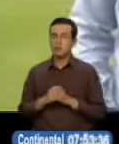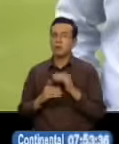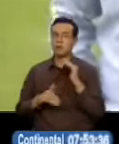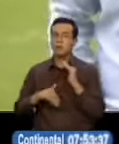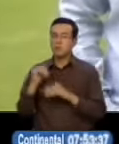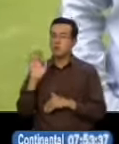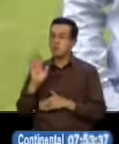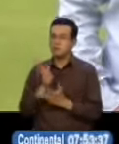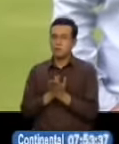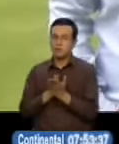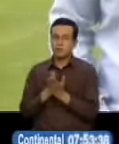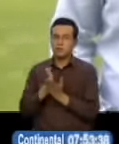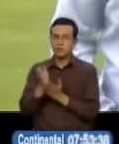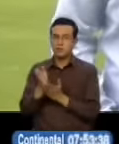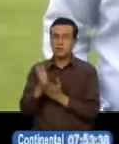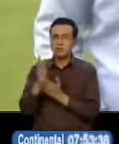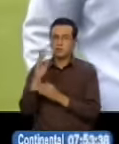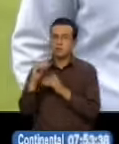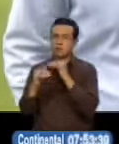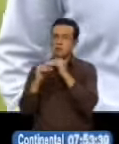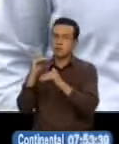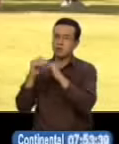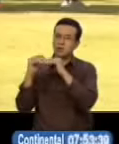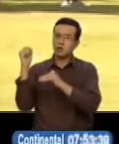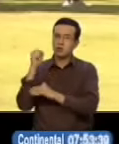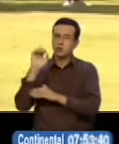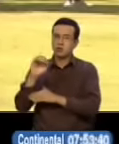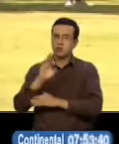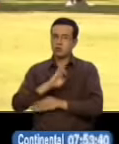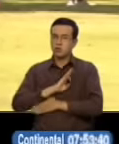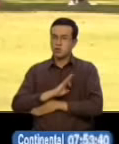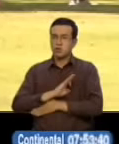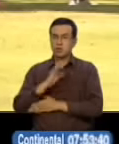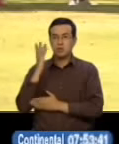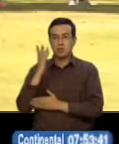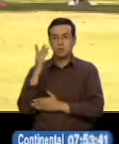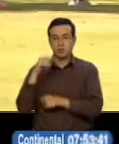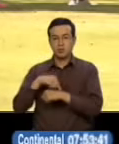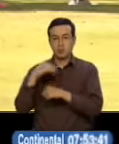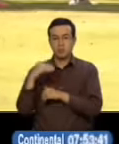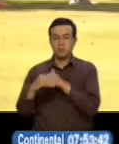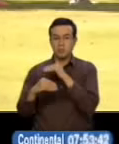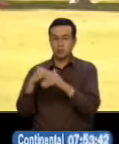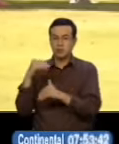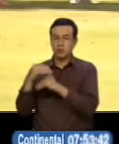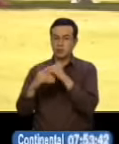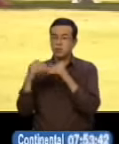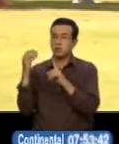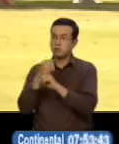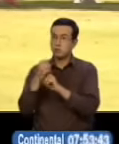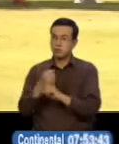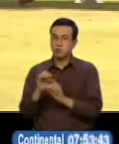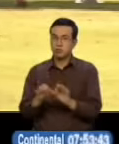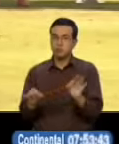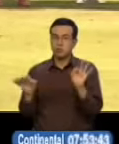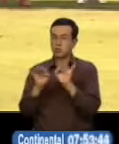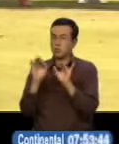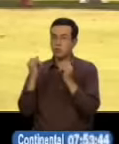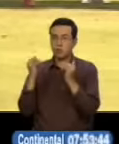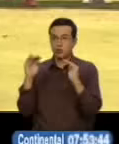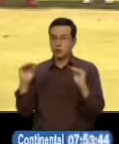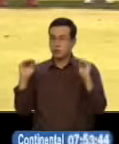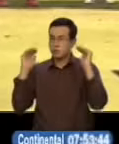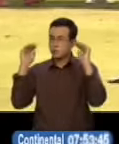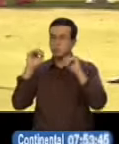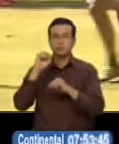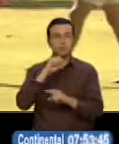de una carrera que ya va siendo exitosa, una carrera como entrenador, que quizá en el tiempo ha ido teniendo algunos éxitos importantes, pero ninguno como este.